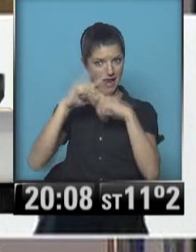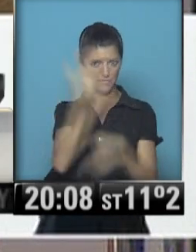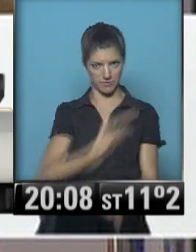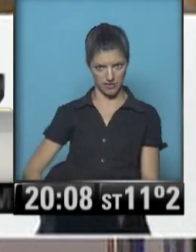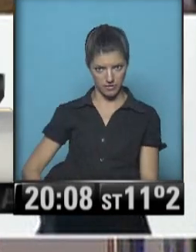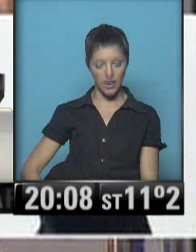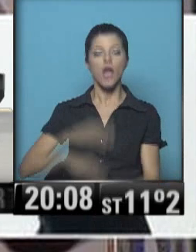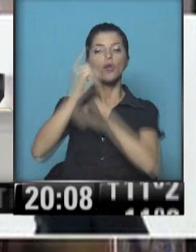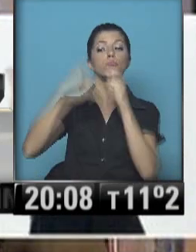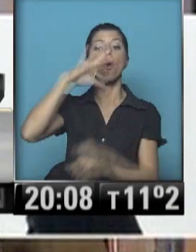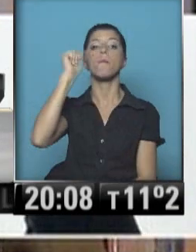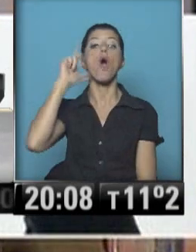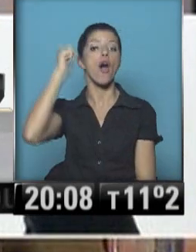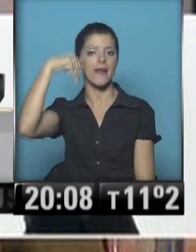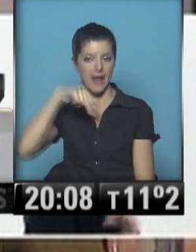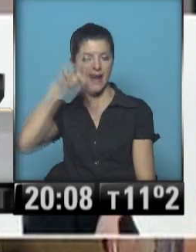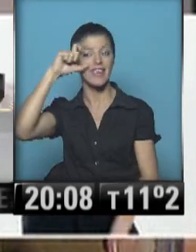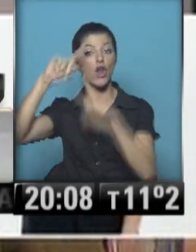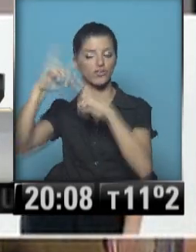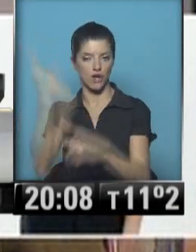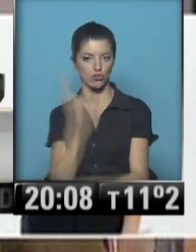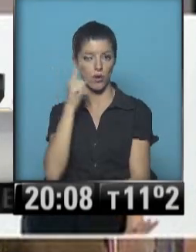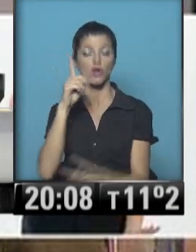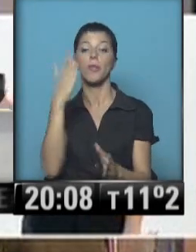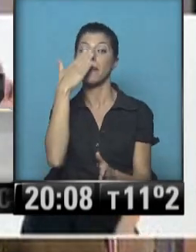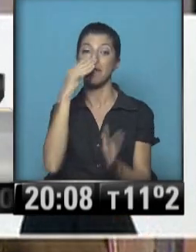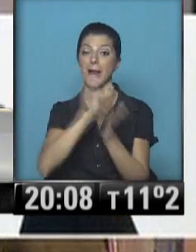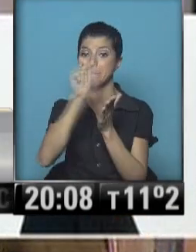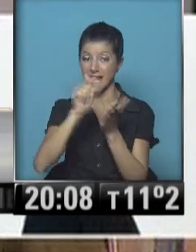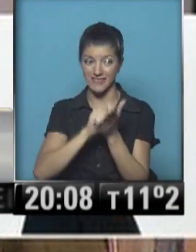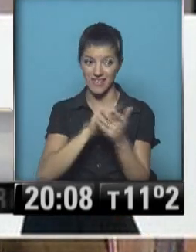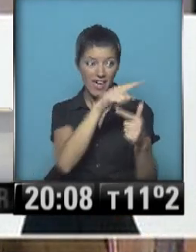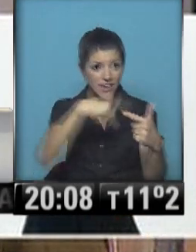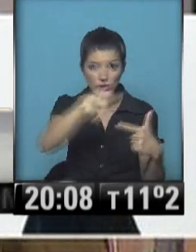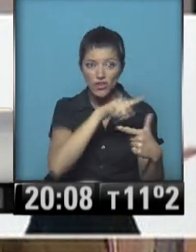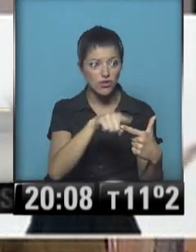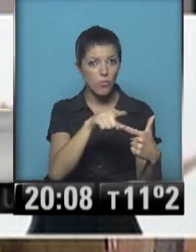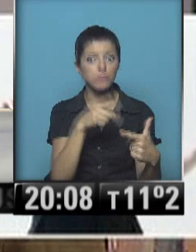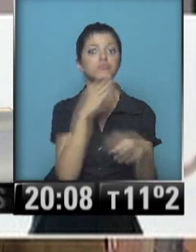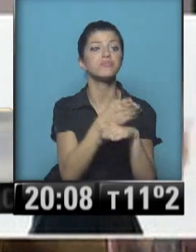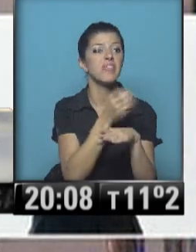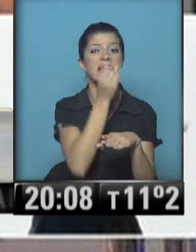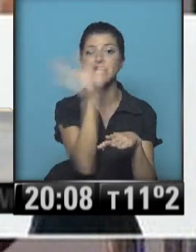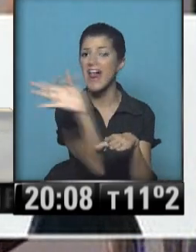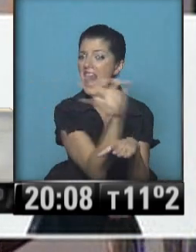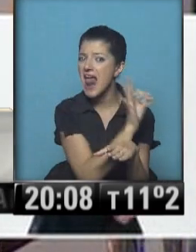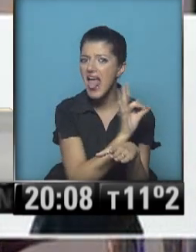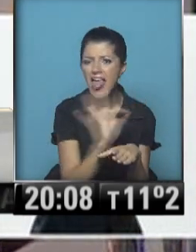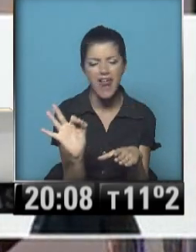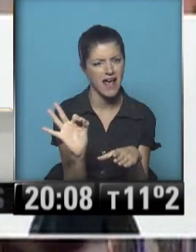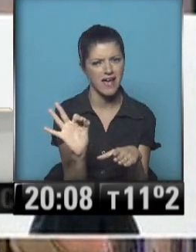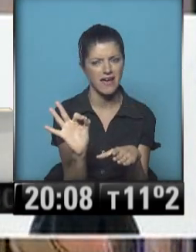Morgan y también por los ex duenos de papel prensa y ni siquiera les han tomado una declaración no